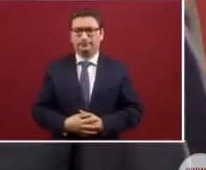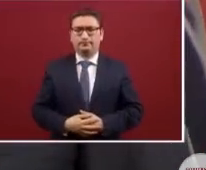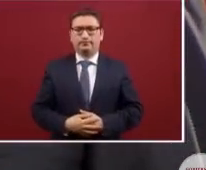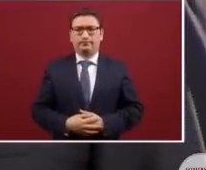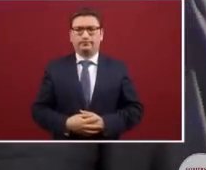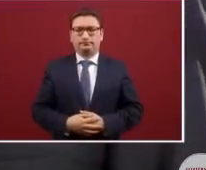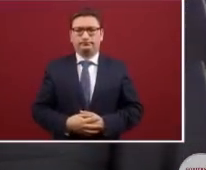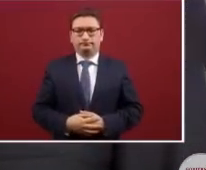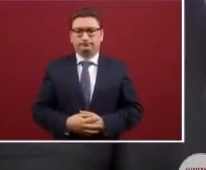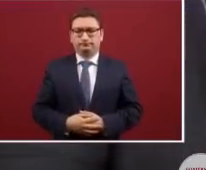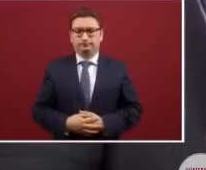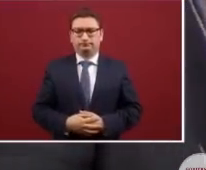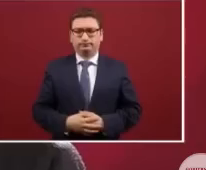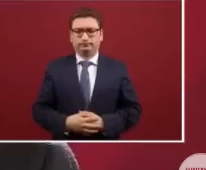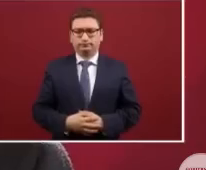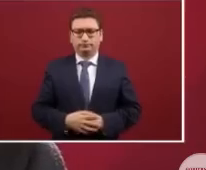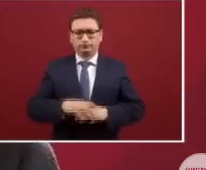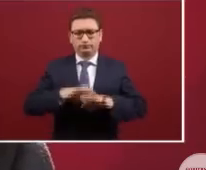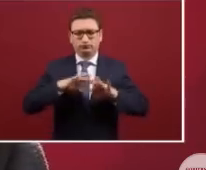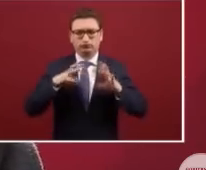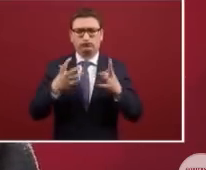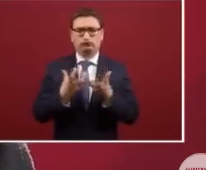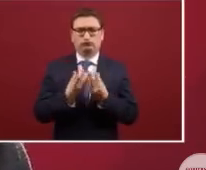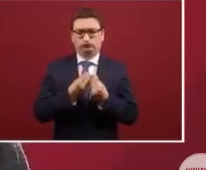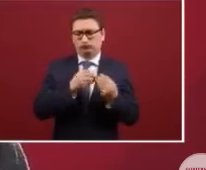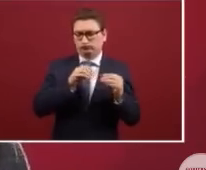Es un acto de unidad